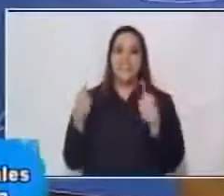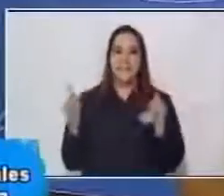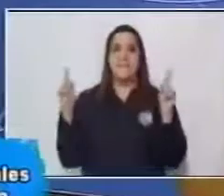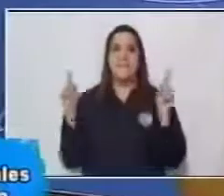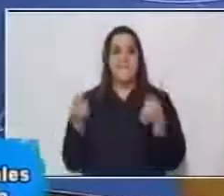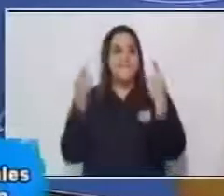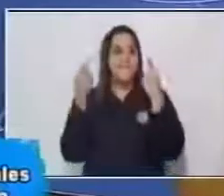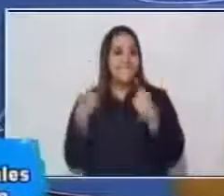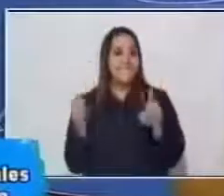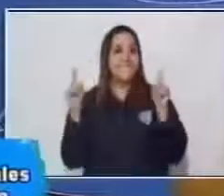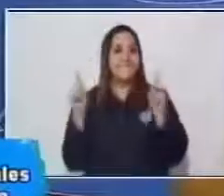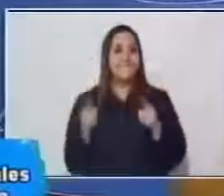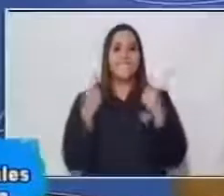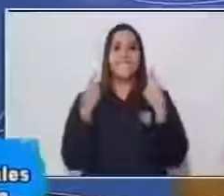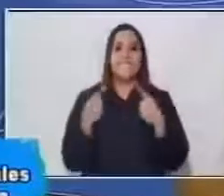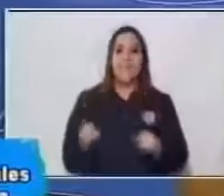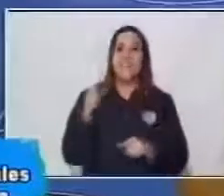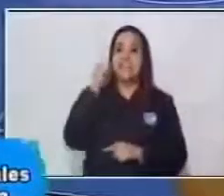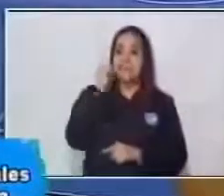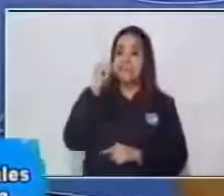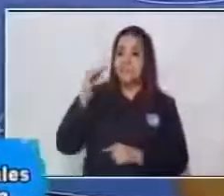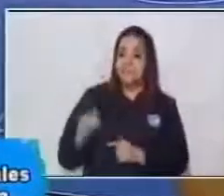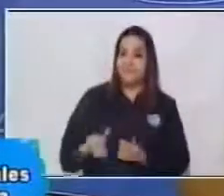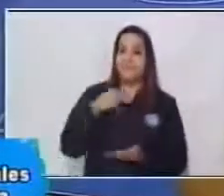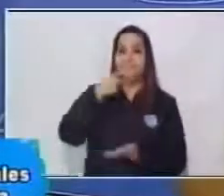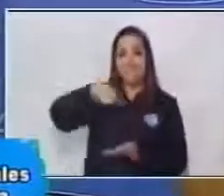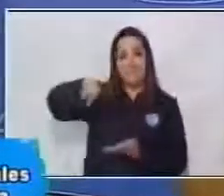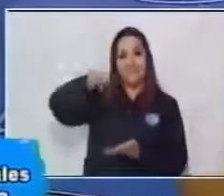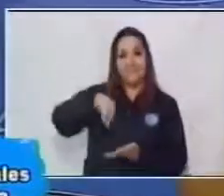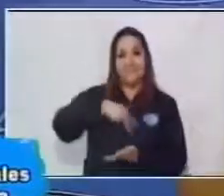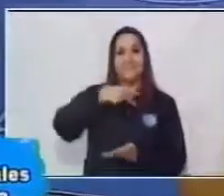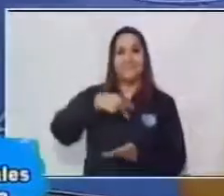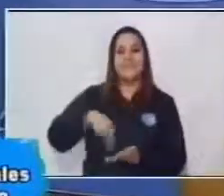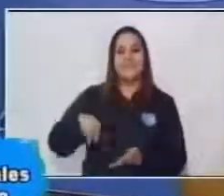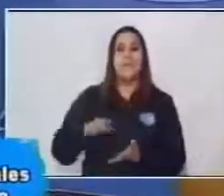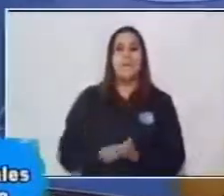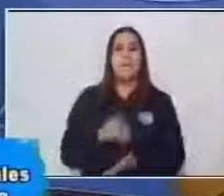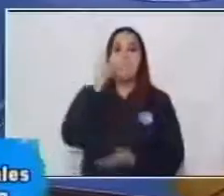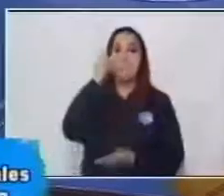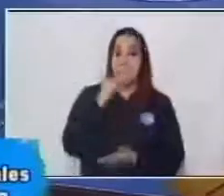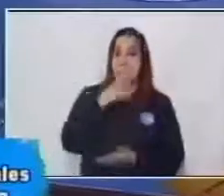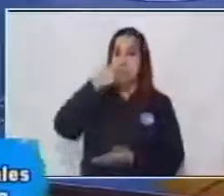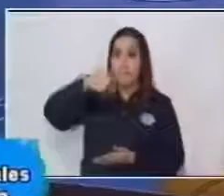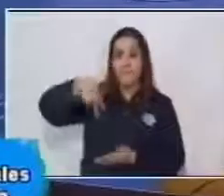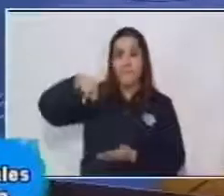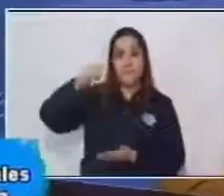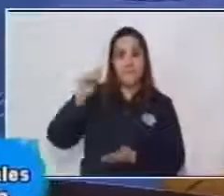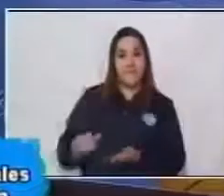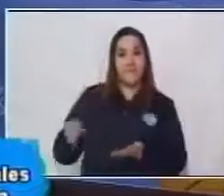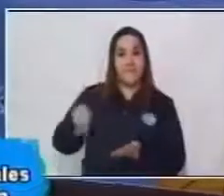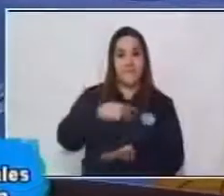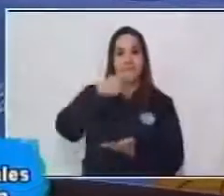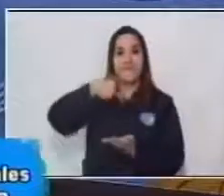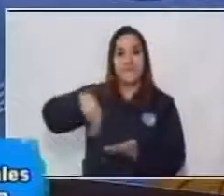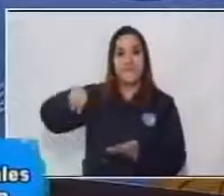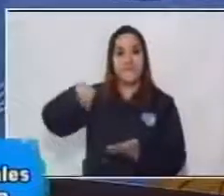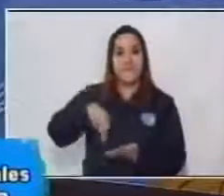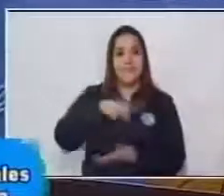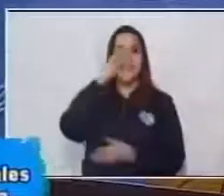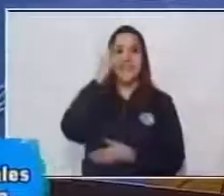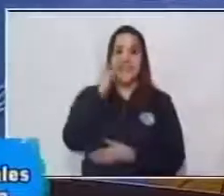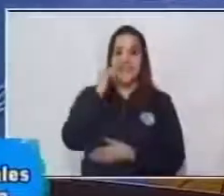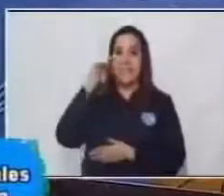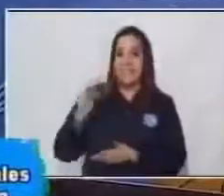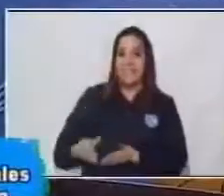mano, con el dedo, dedo, así baila el marinero baila, baila, baila,